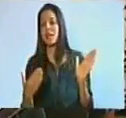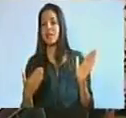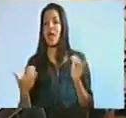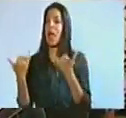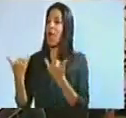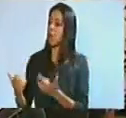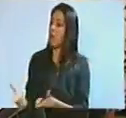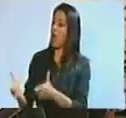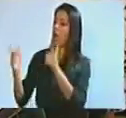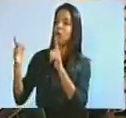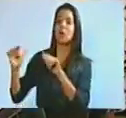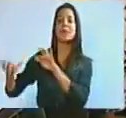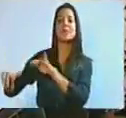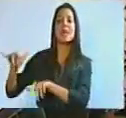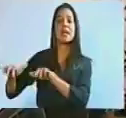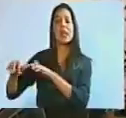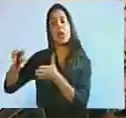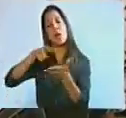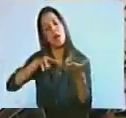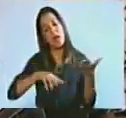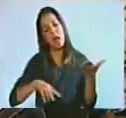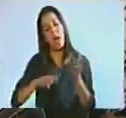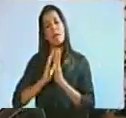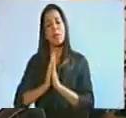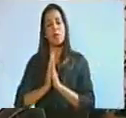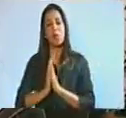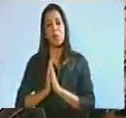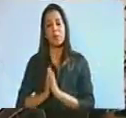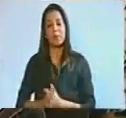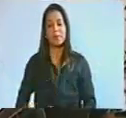secretario para que dé lectura al mismo.